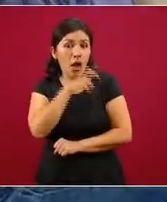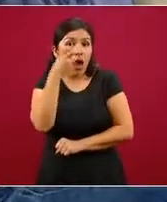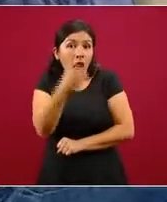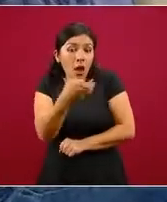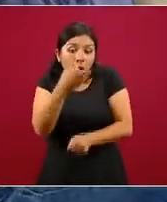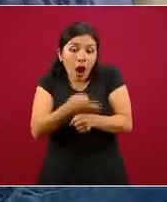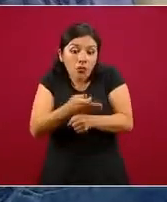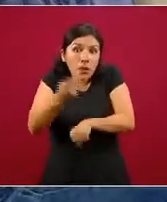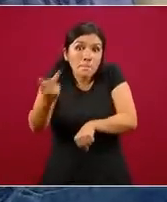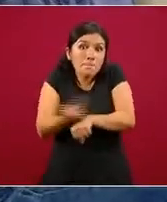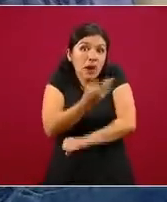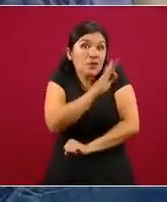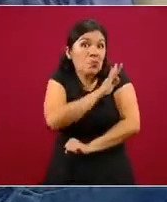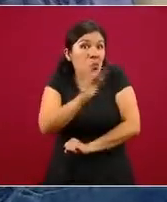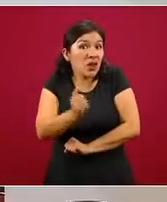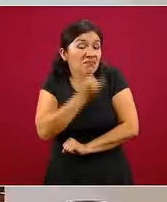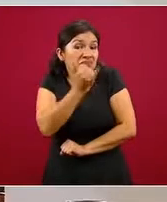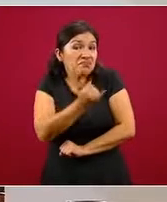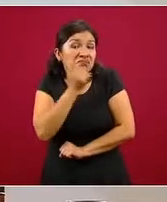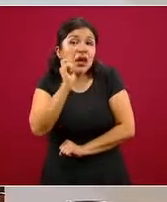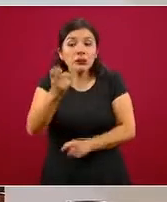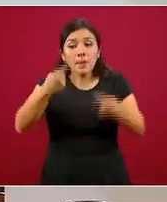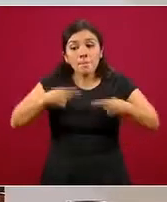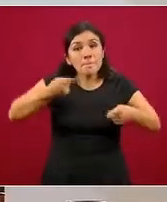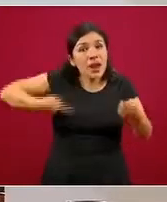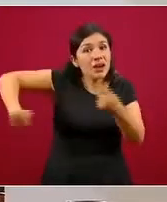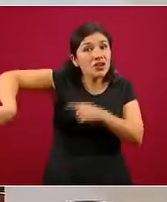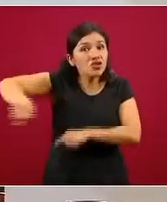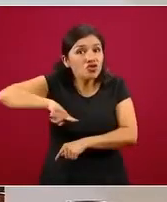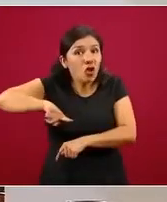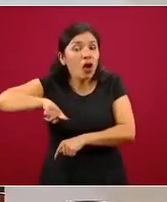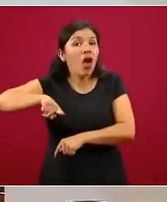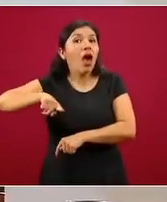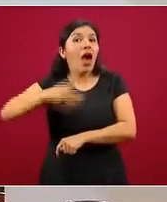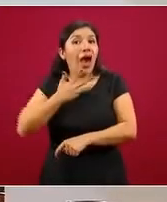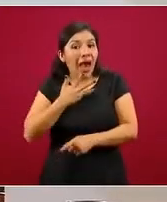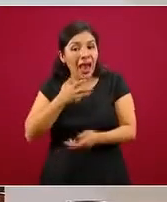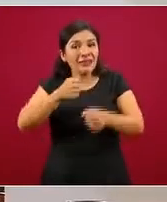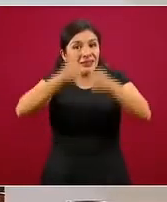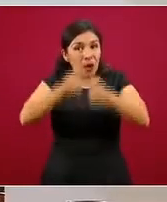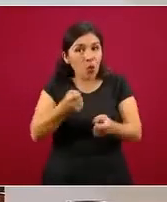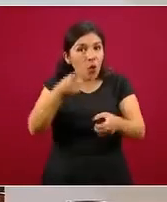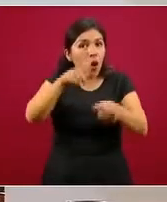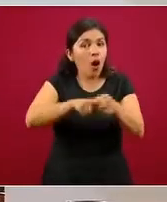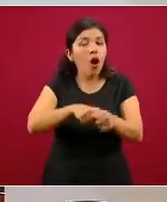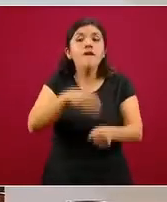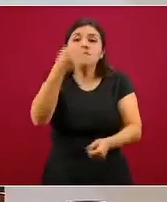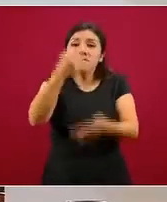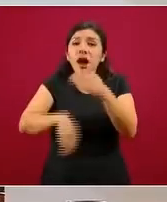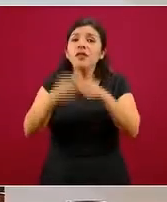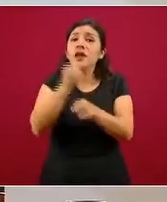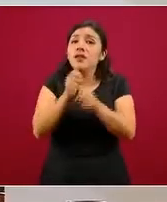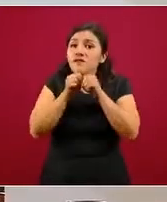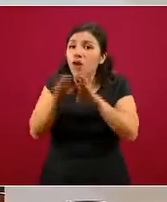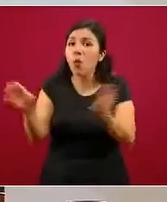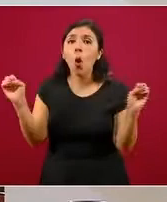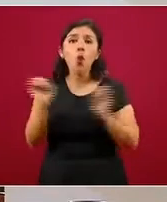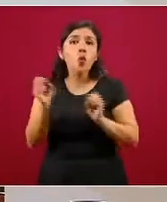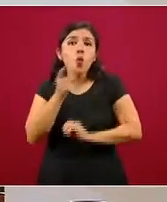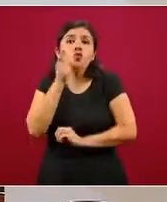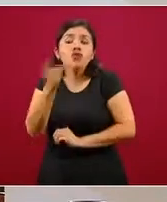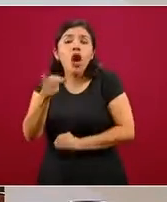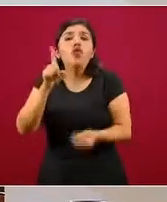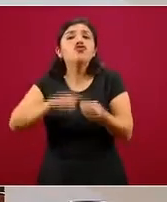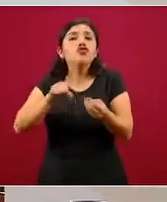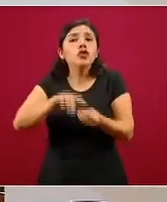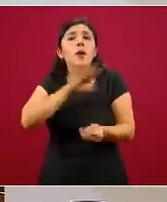estar ocurriendo es que la ciudadanía, las personas derechohabientes, no estén teniendo información completa sobre